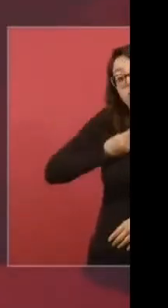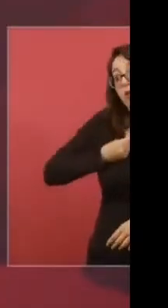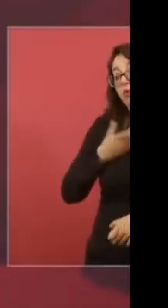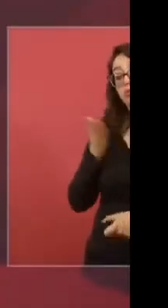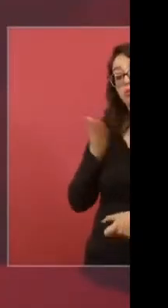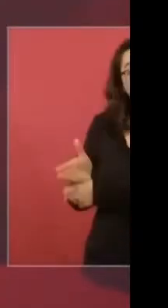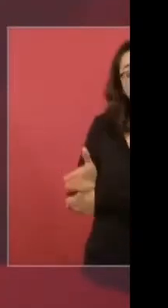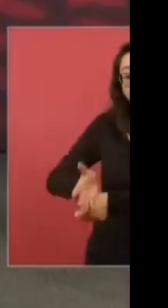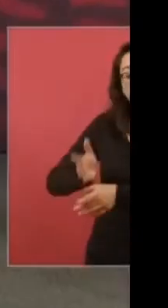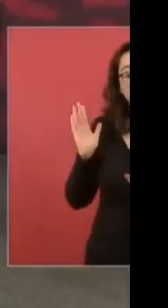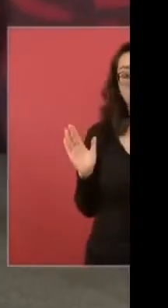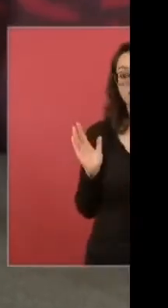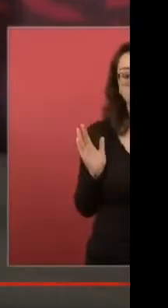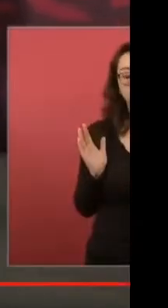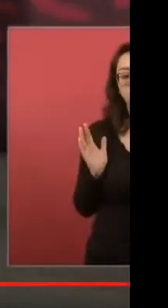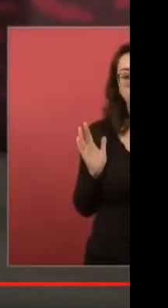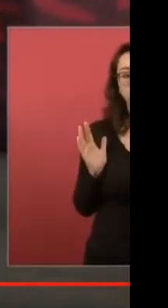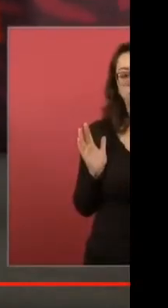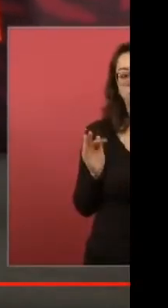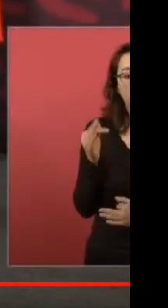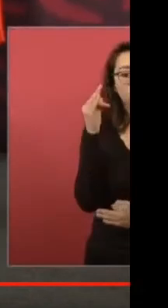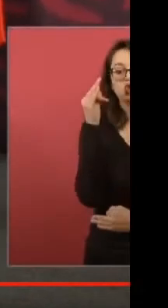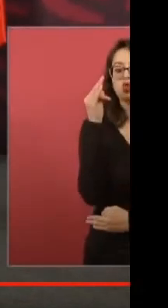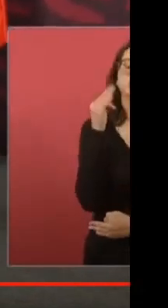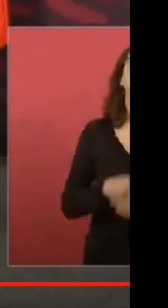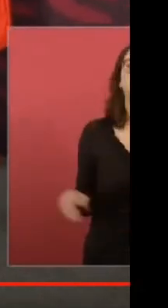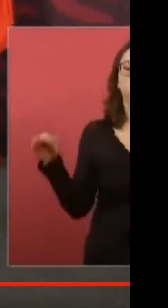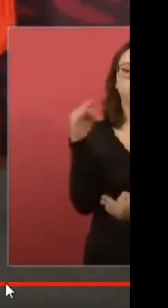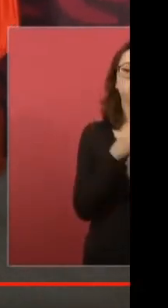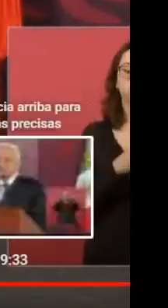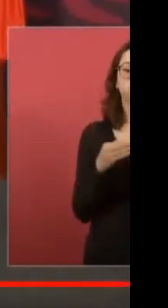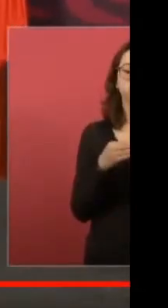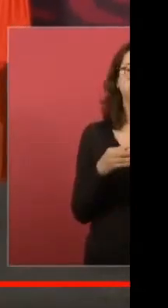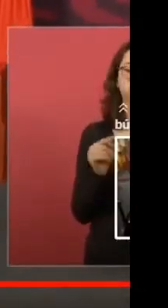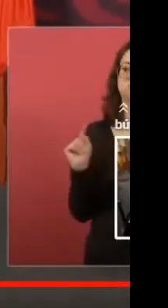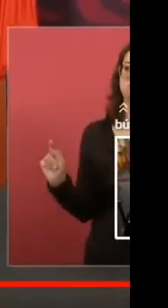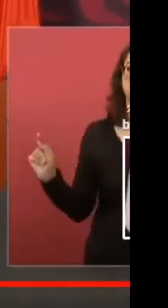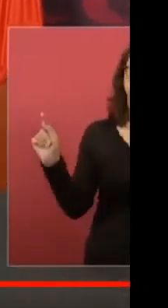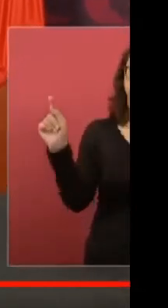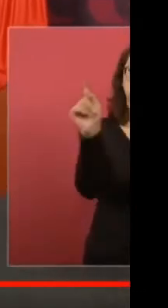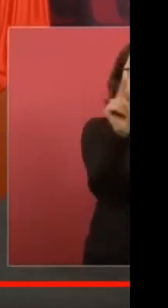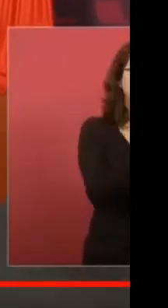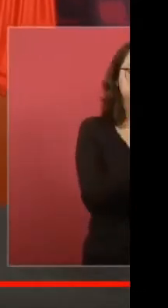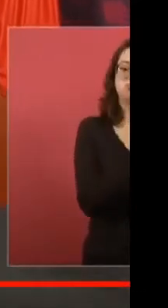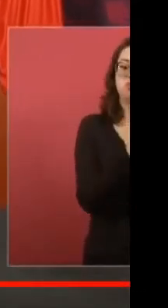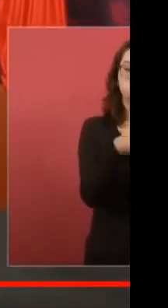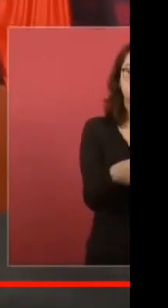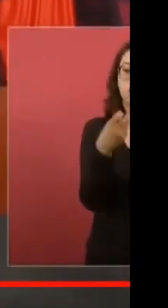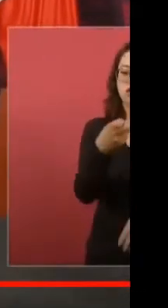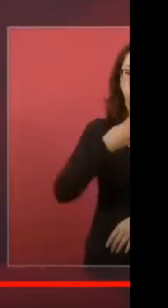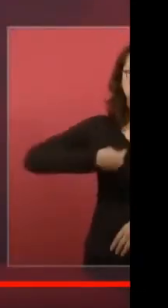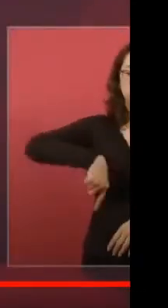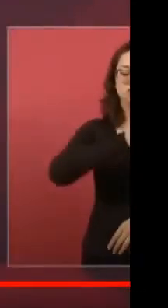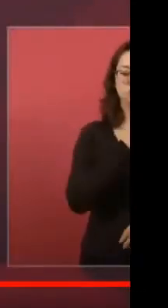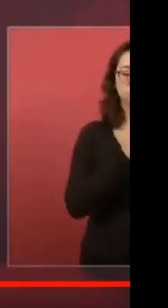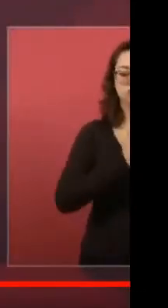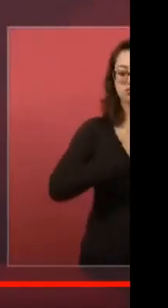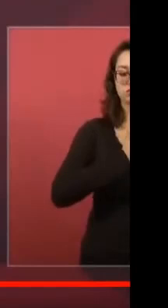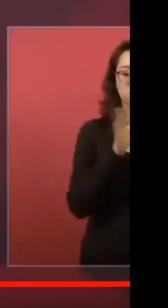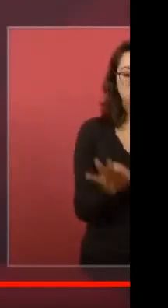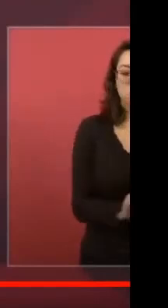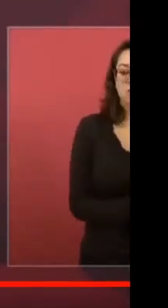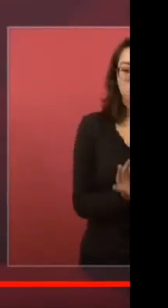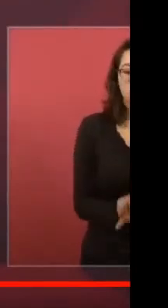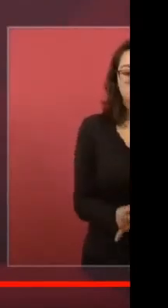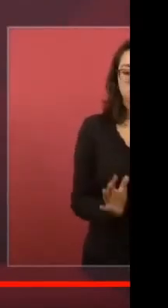inalcanzable no solo para ellos para la mayoría de la sociedad de México los Únicos